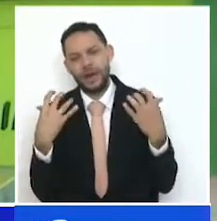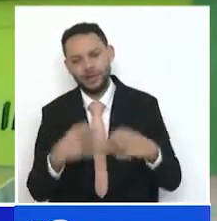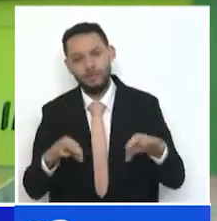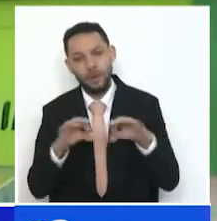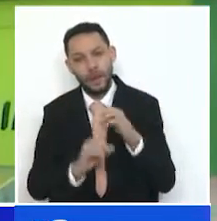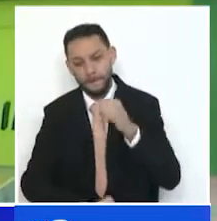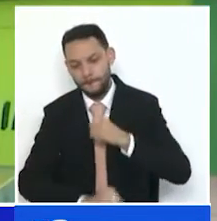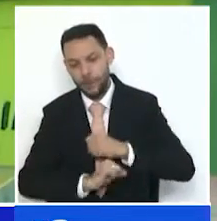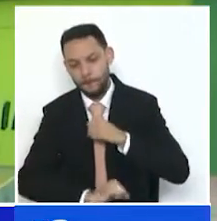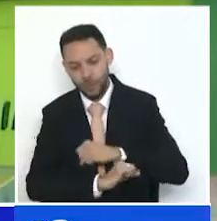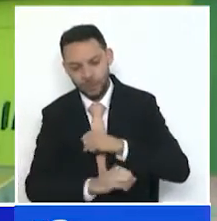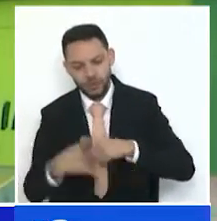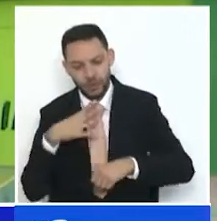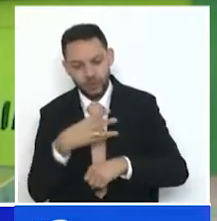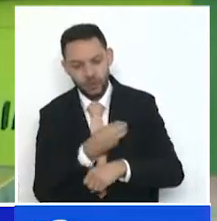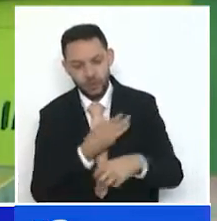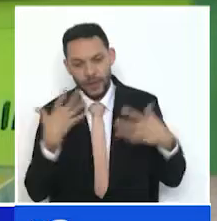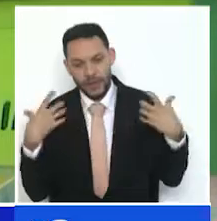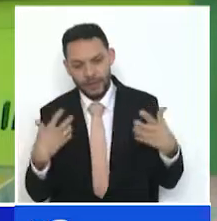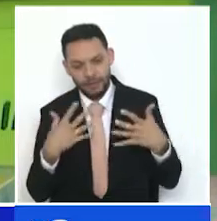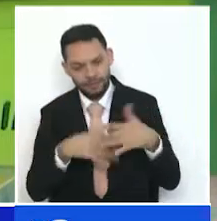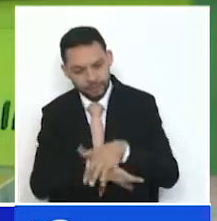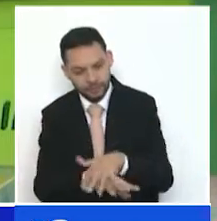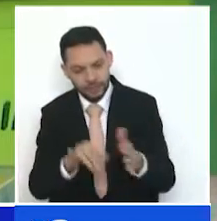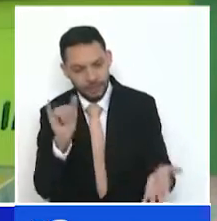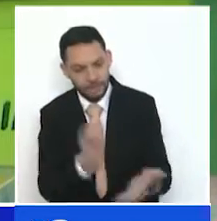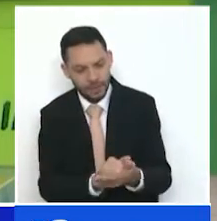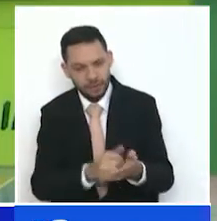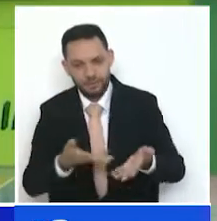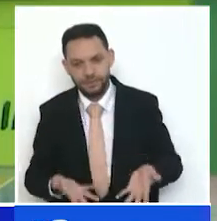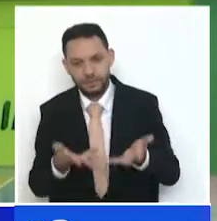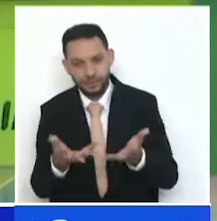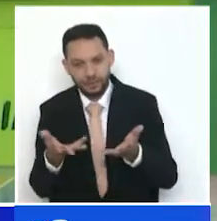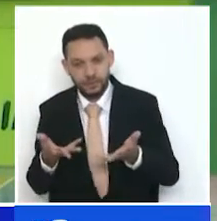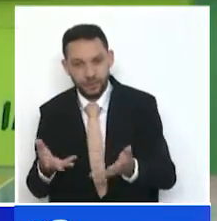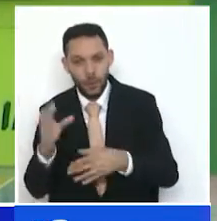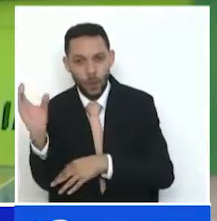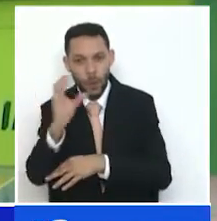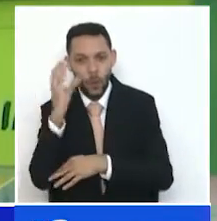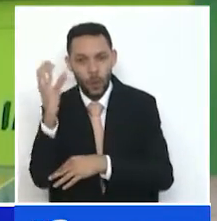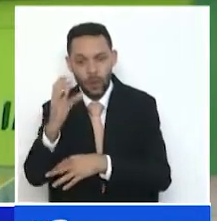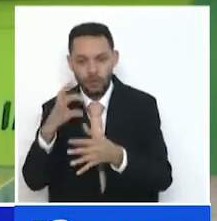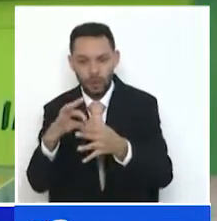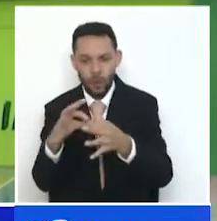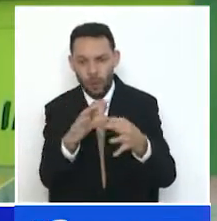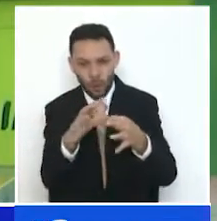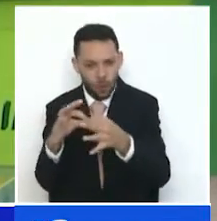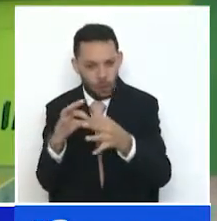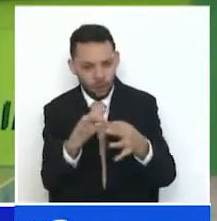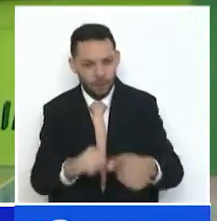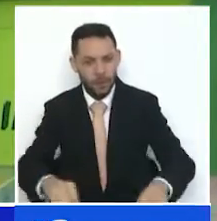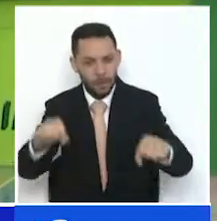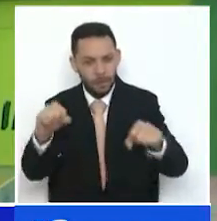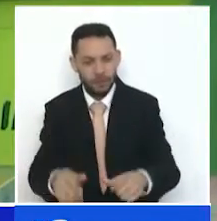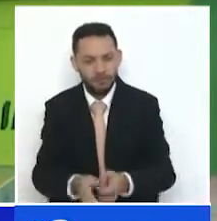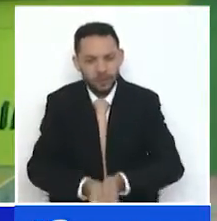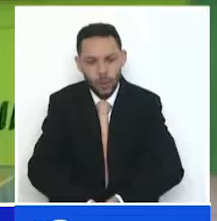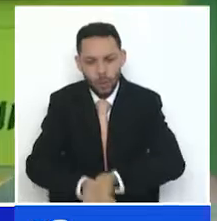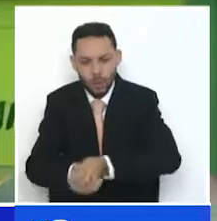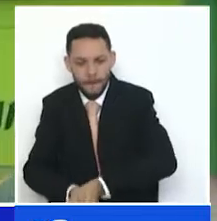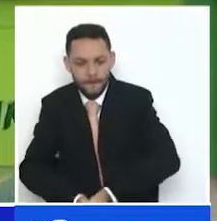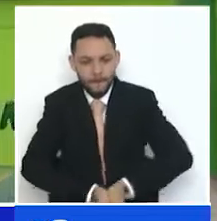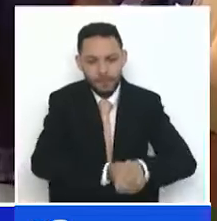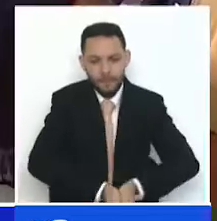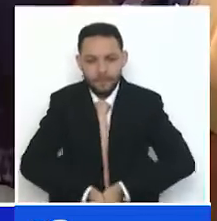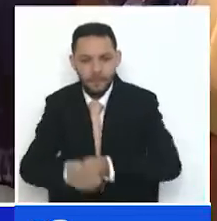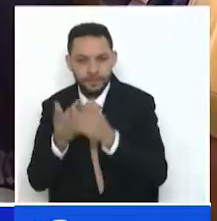y queremos representar Colombia en ese sentido, representar Colombia unida para hacer voleibol femenino crecer cada